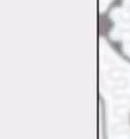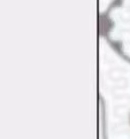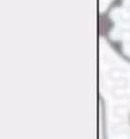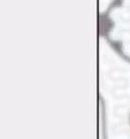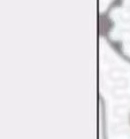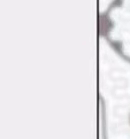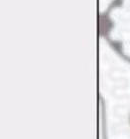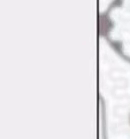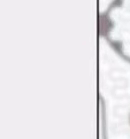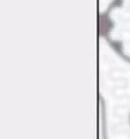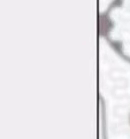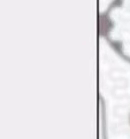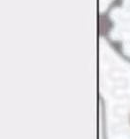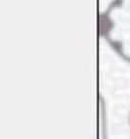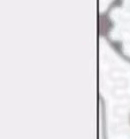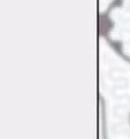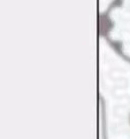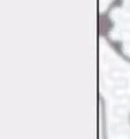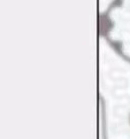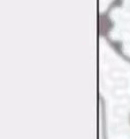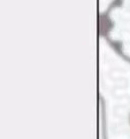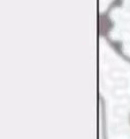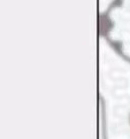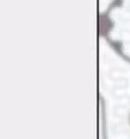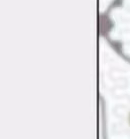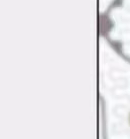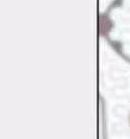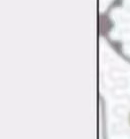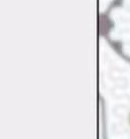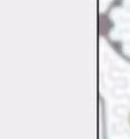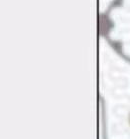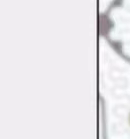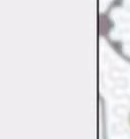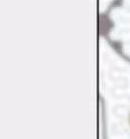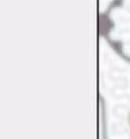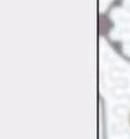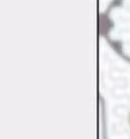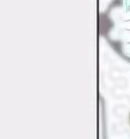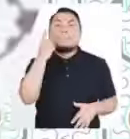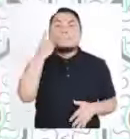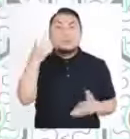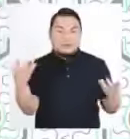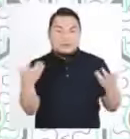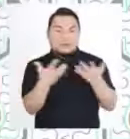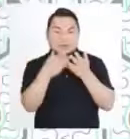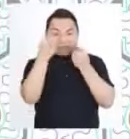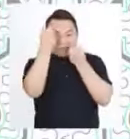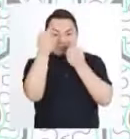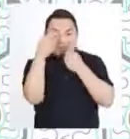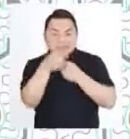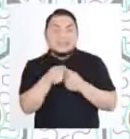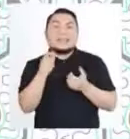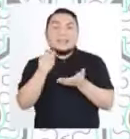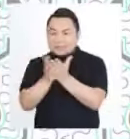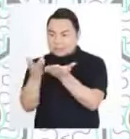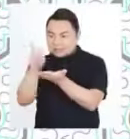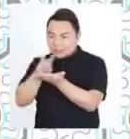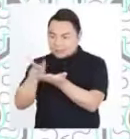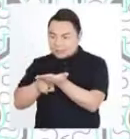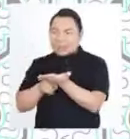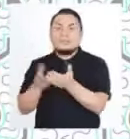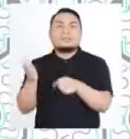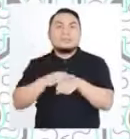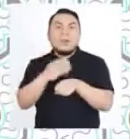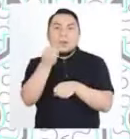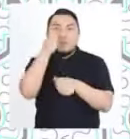un gran trabajo. Han organizado muy bien la información que leyeron en los textos. Primero, relacionaron la información de los